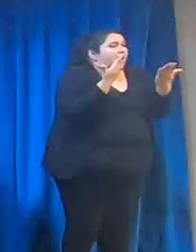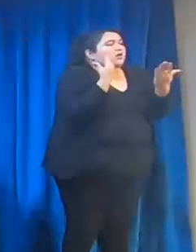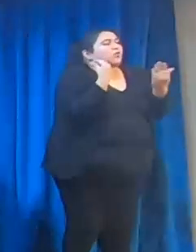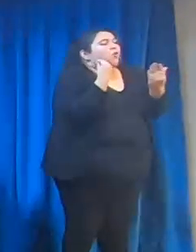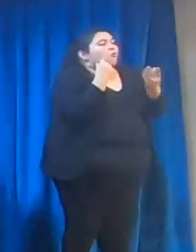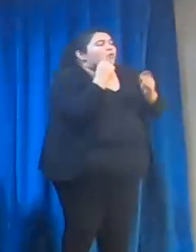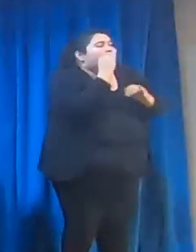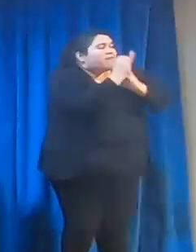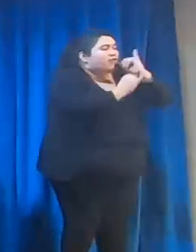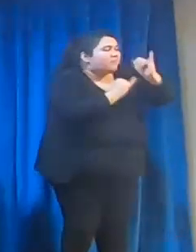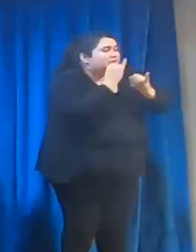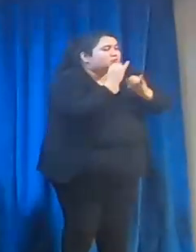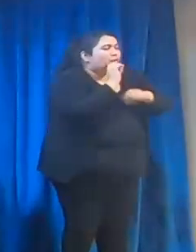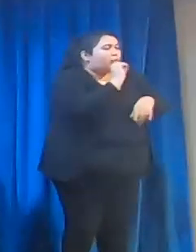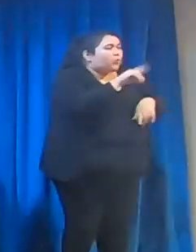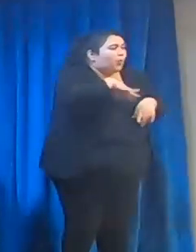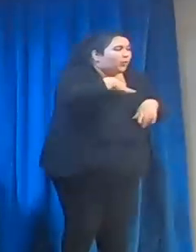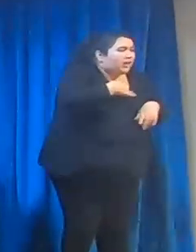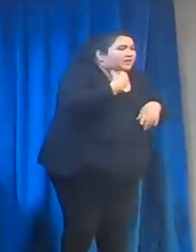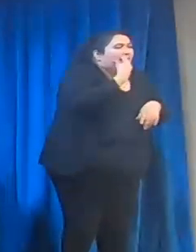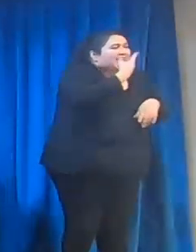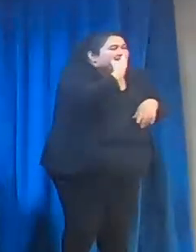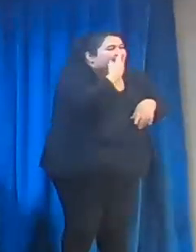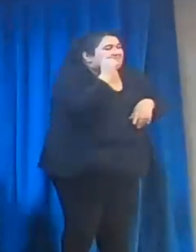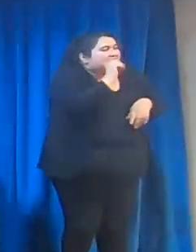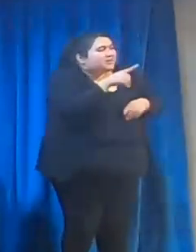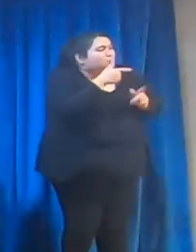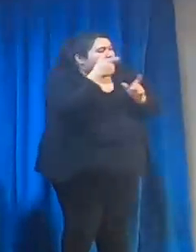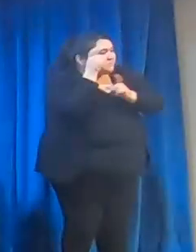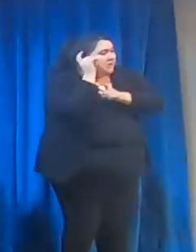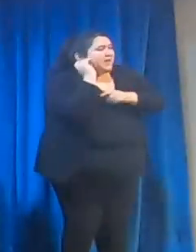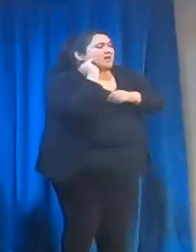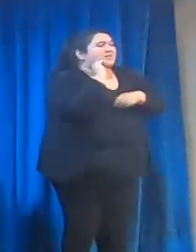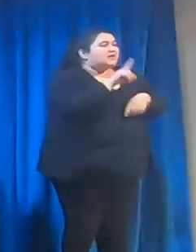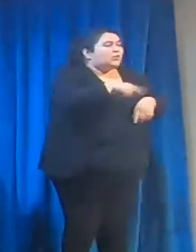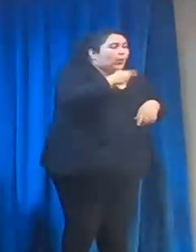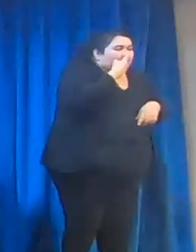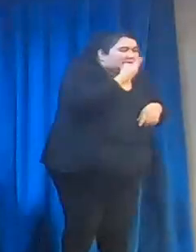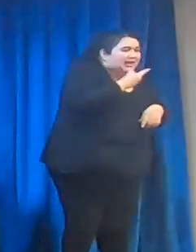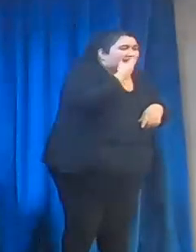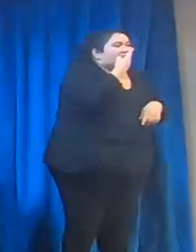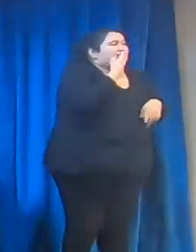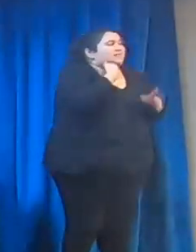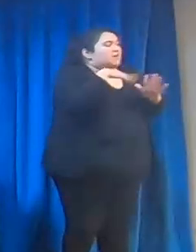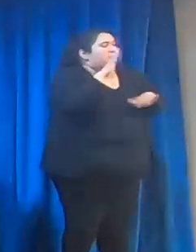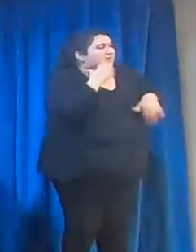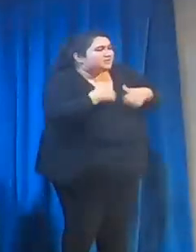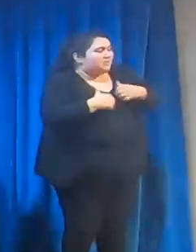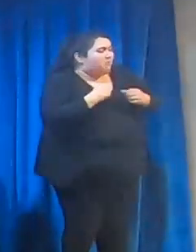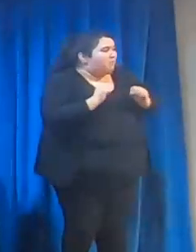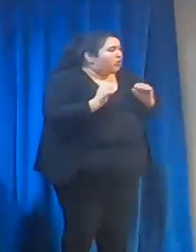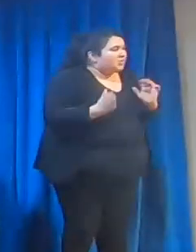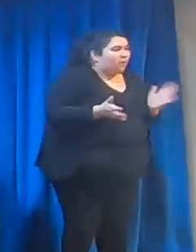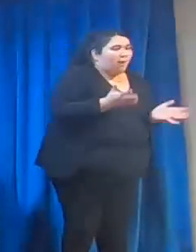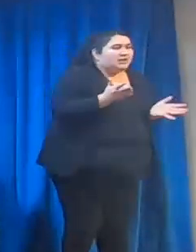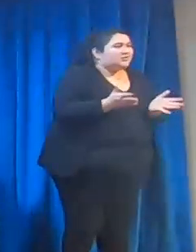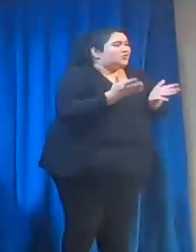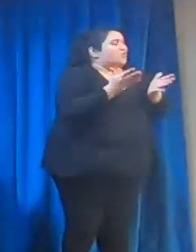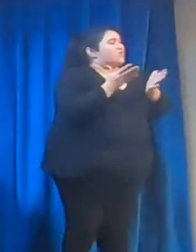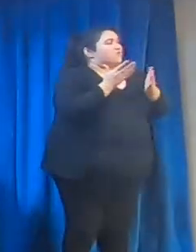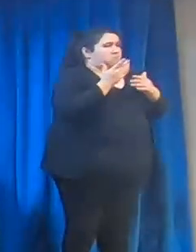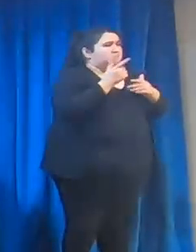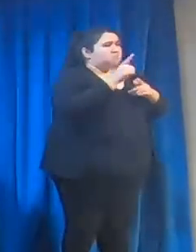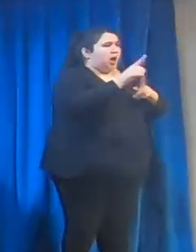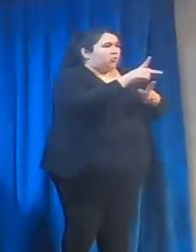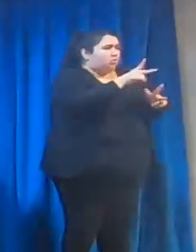sus vidas, a interesarse por sus experiencias, sus intereses, sus motivaciones, y que los confirman a